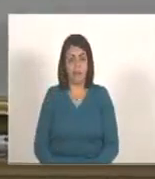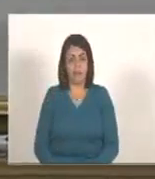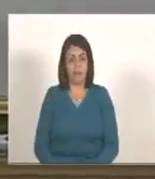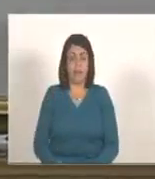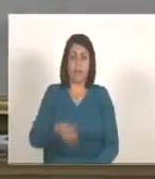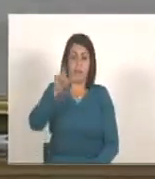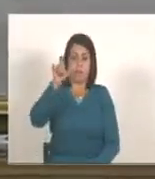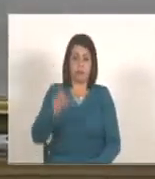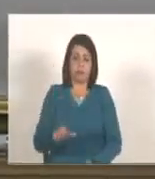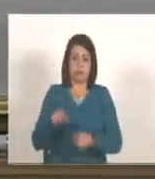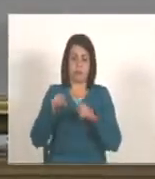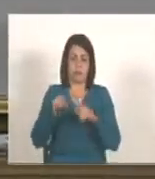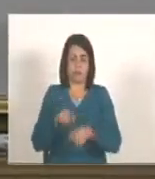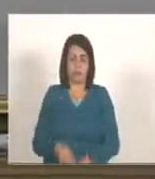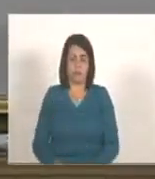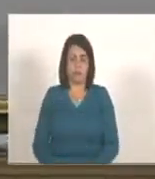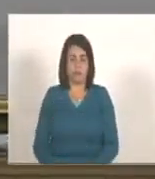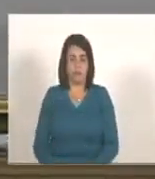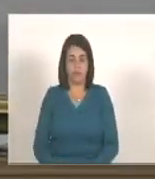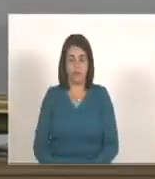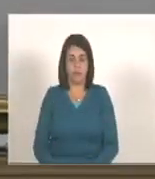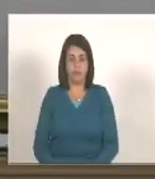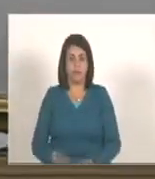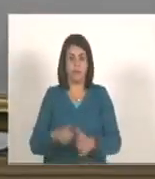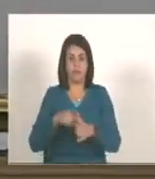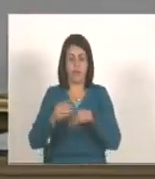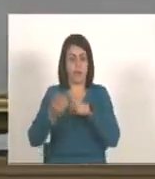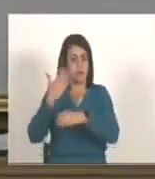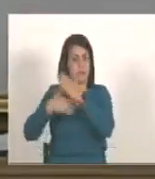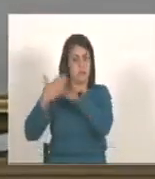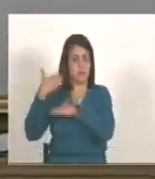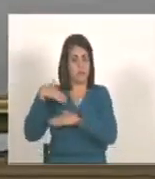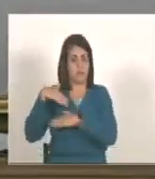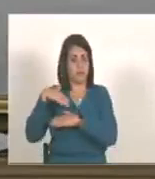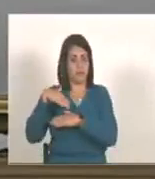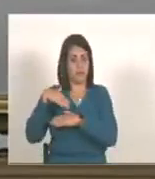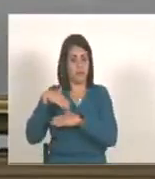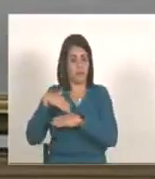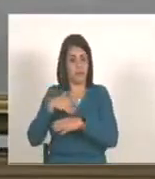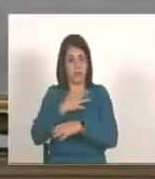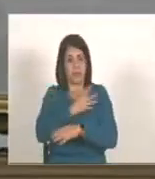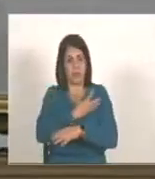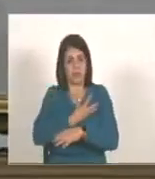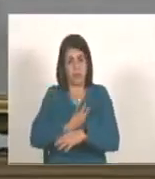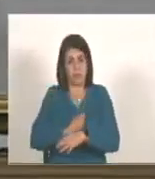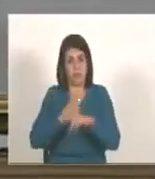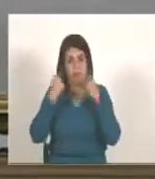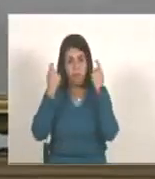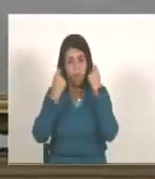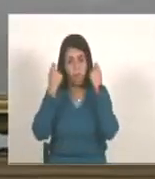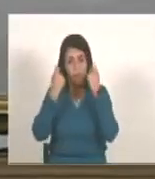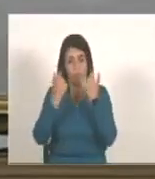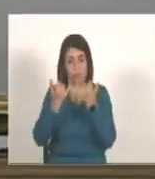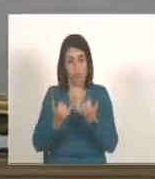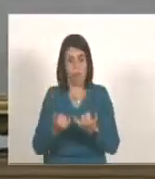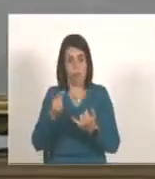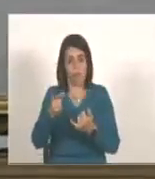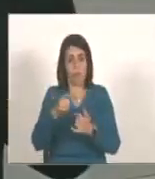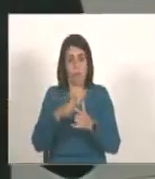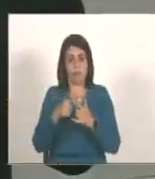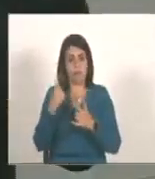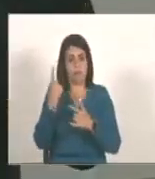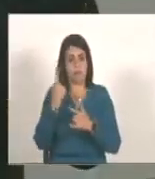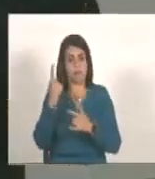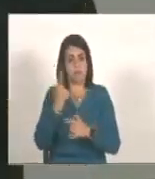una persona otrora que antes era tristemente célebre y ahora es